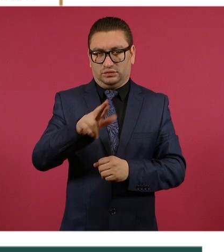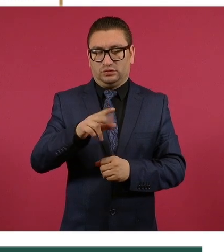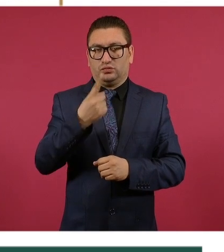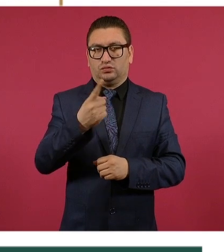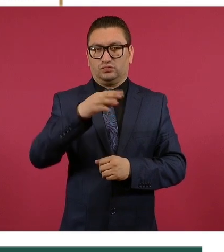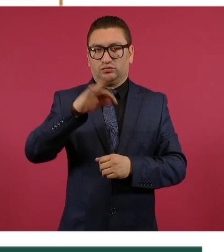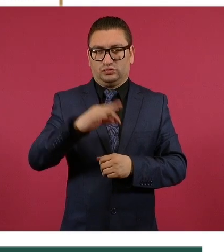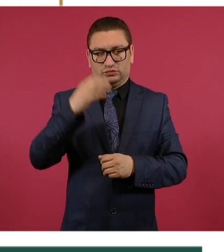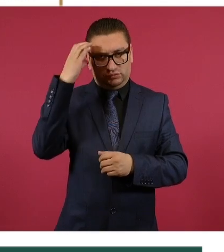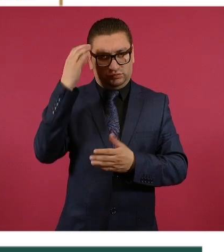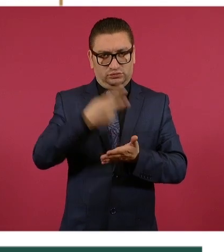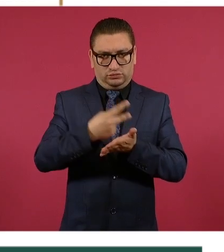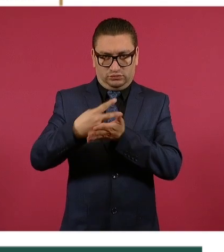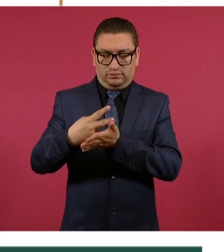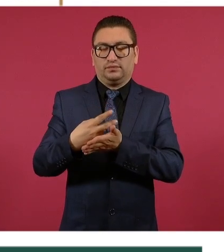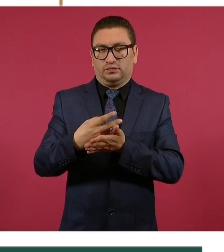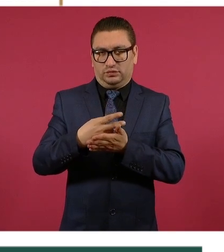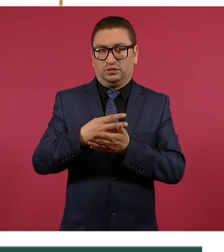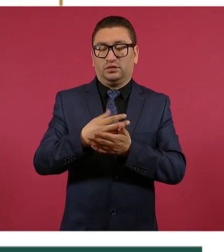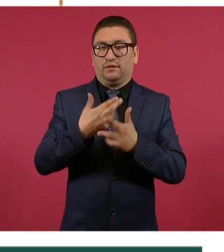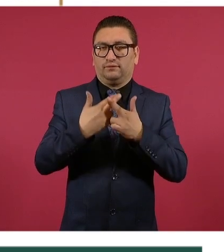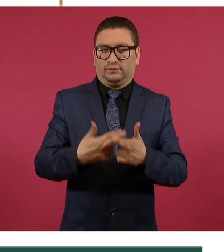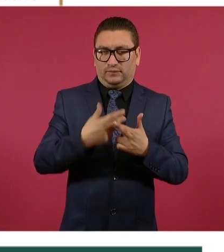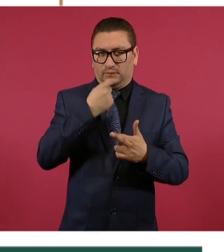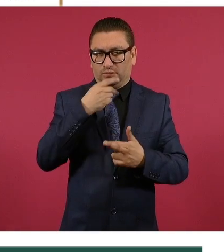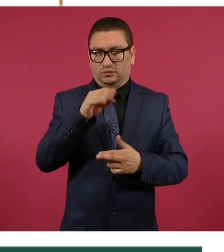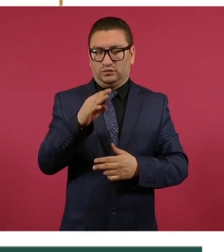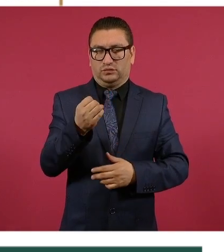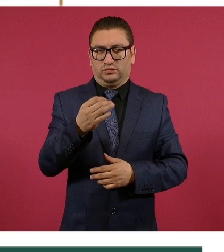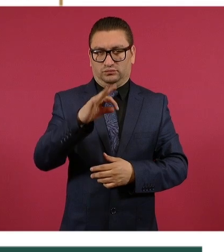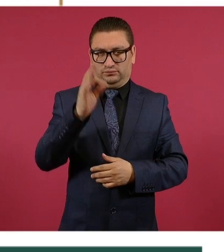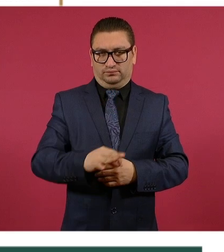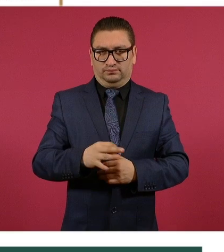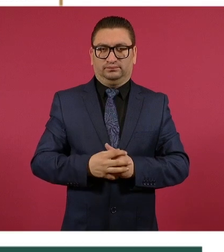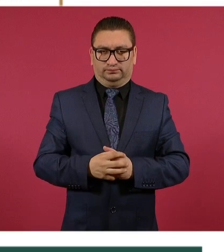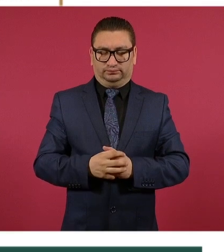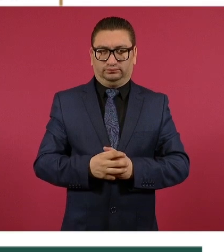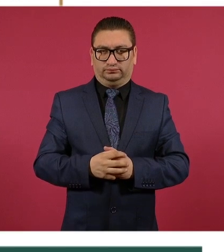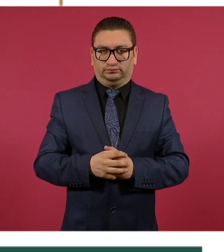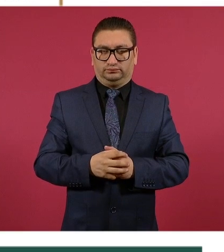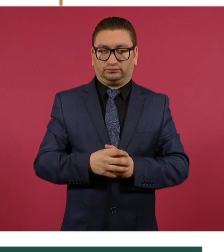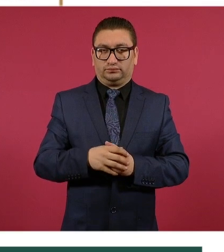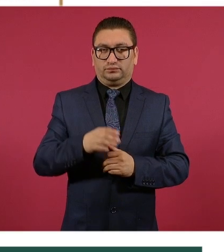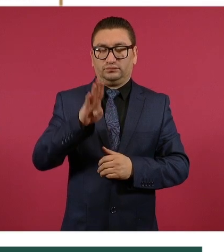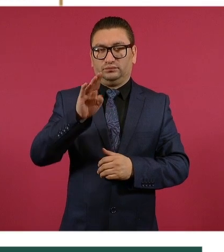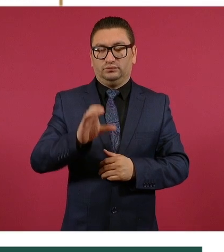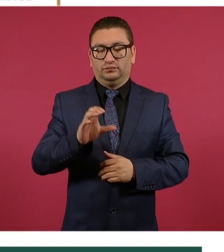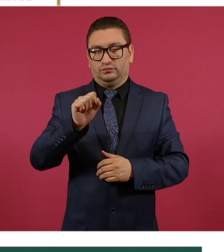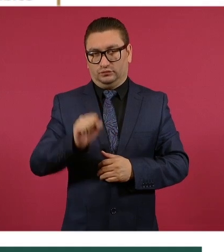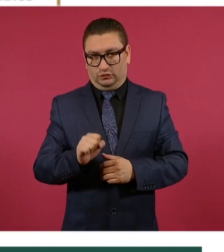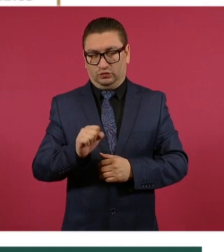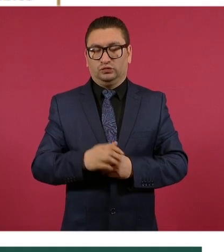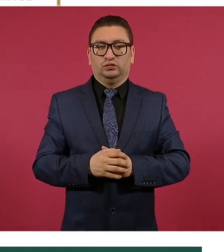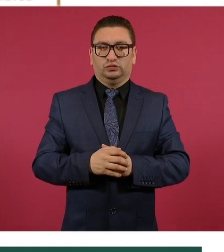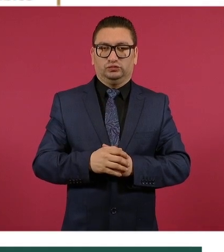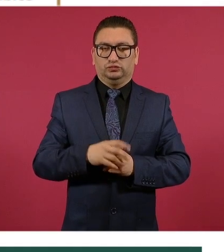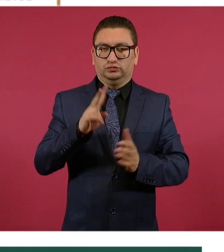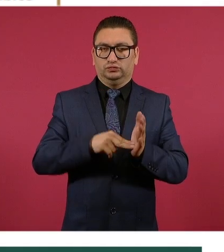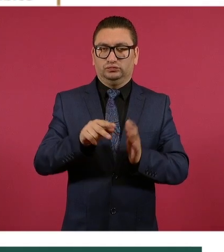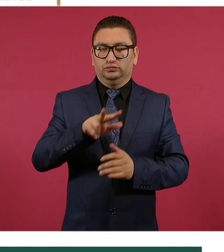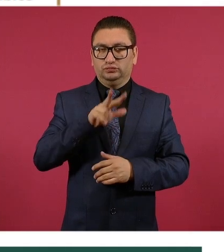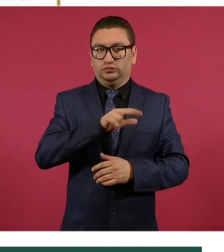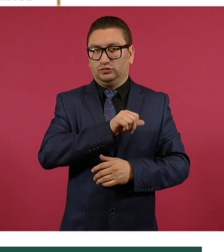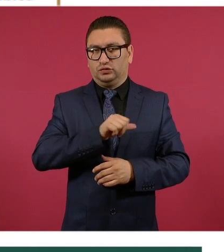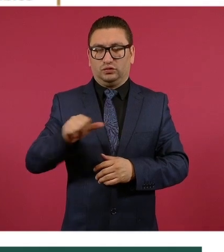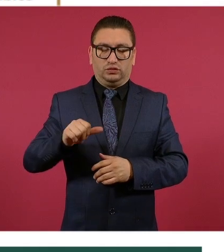1% en las camas sensibles y un abasto reportado del 99%. En el caso de Baja California Sur, de